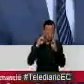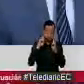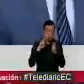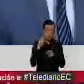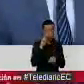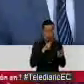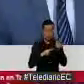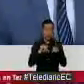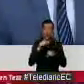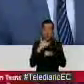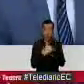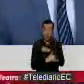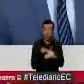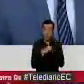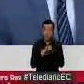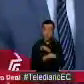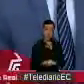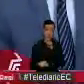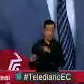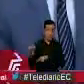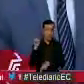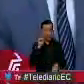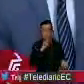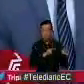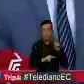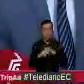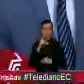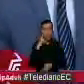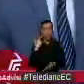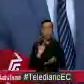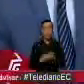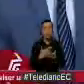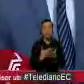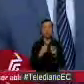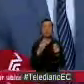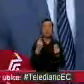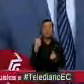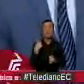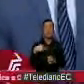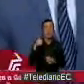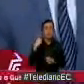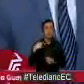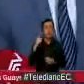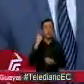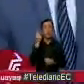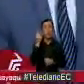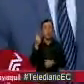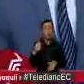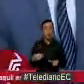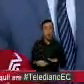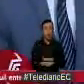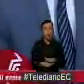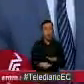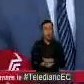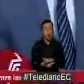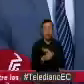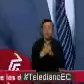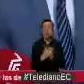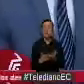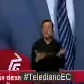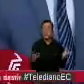investigar, como ha ocurrido en otros países, líneas de investigación para justificar los millonarios pagos que se han realizado